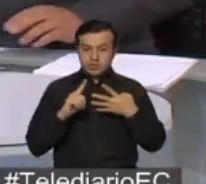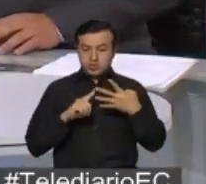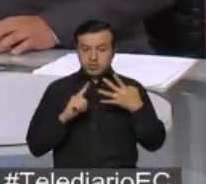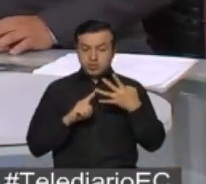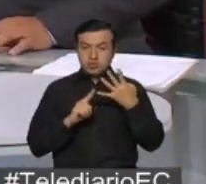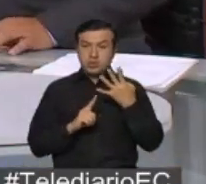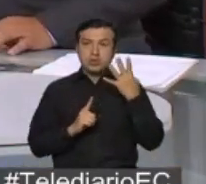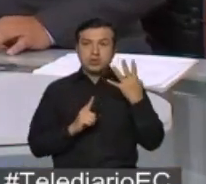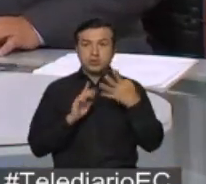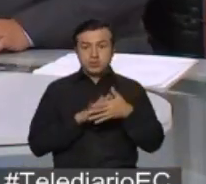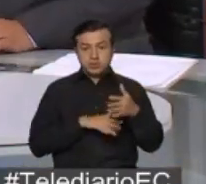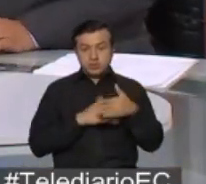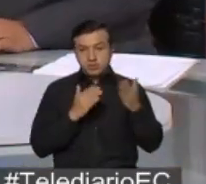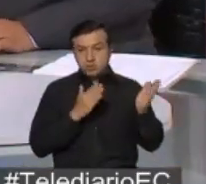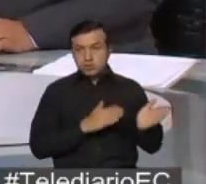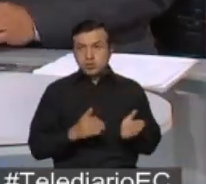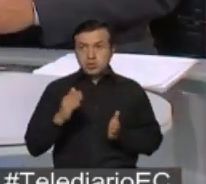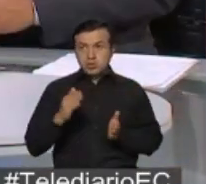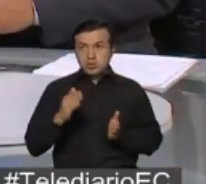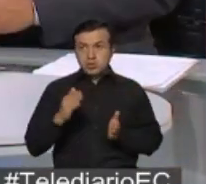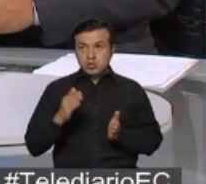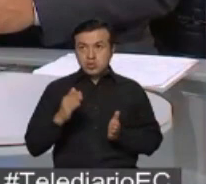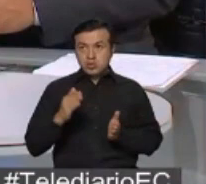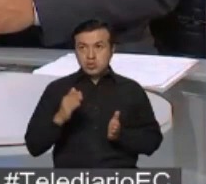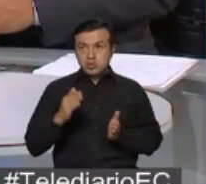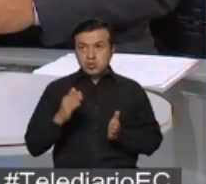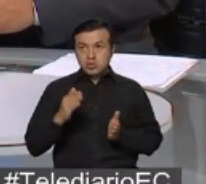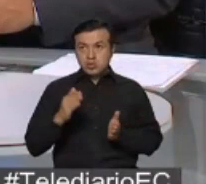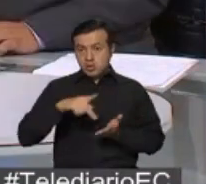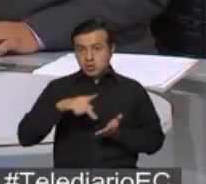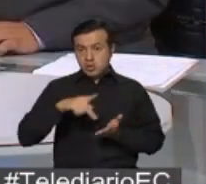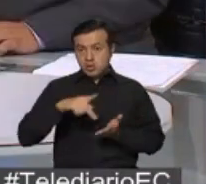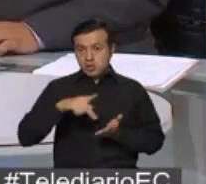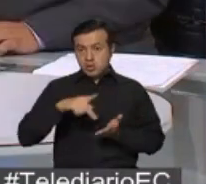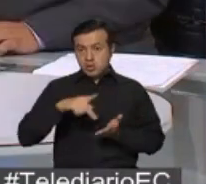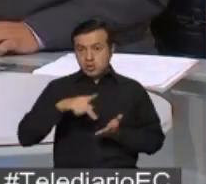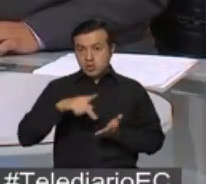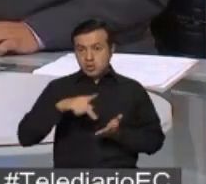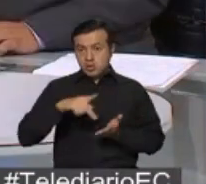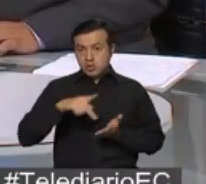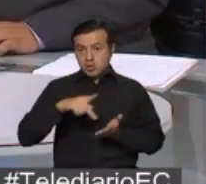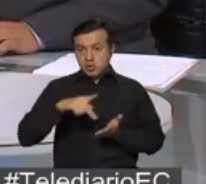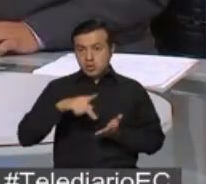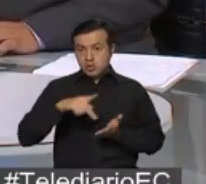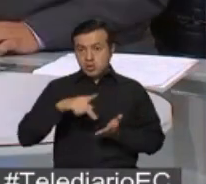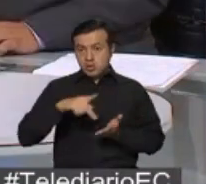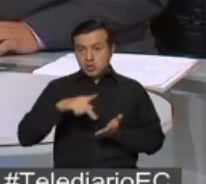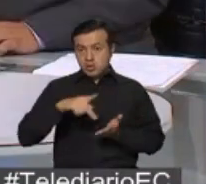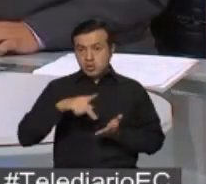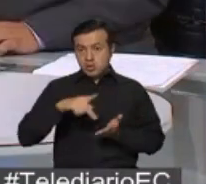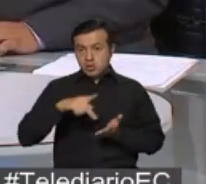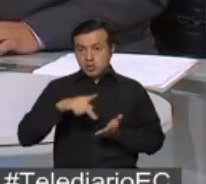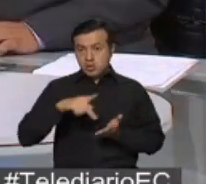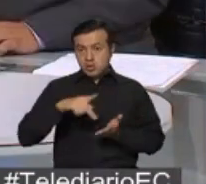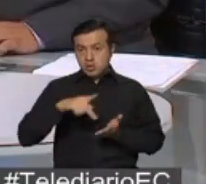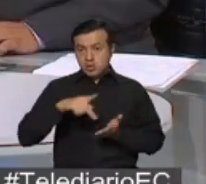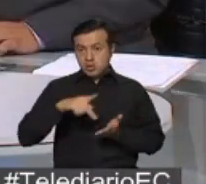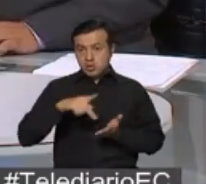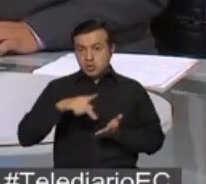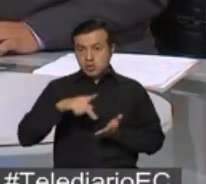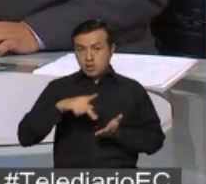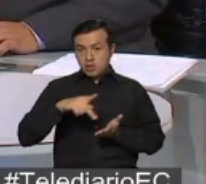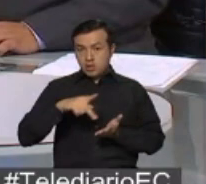la reprogramación de los pagos de los créditos que vencían en el mes de abril y mayo